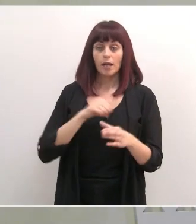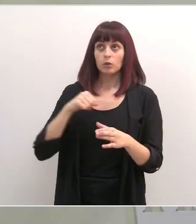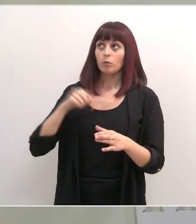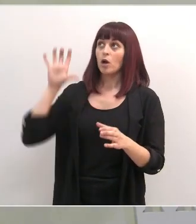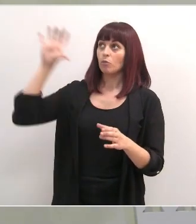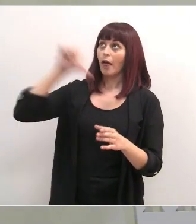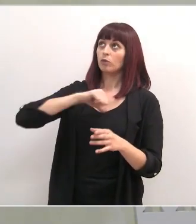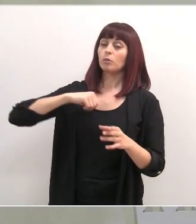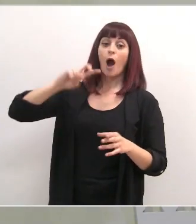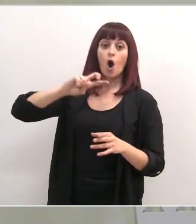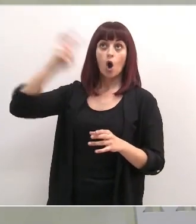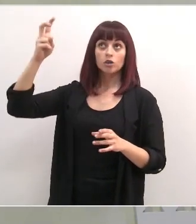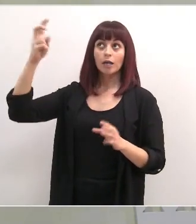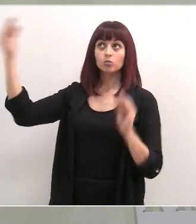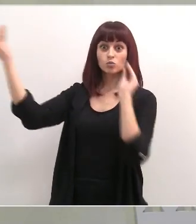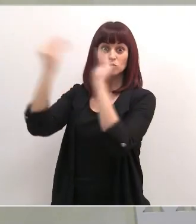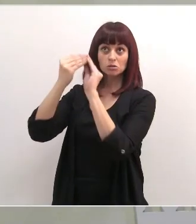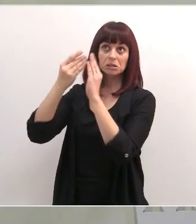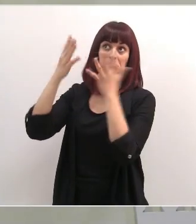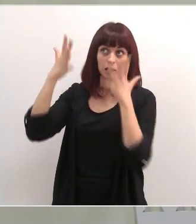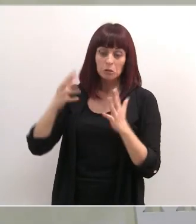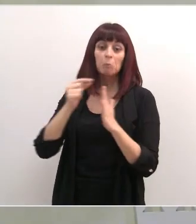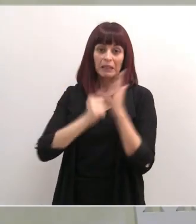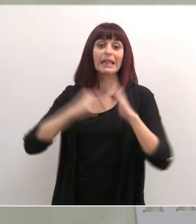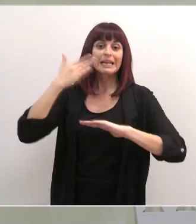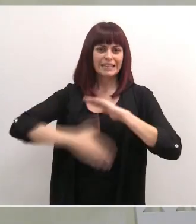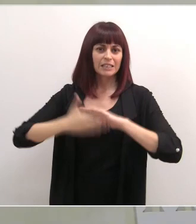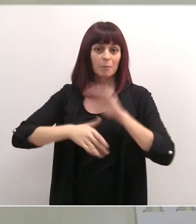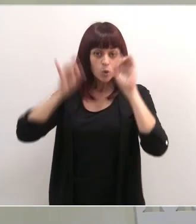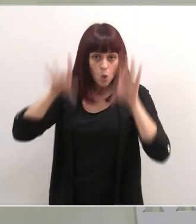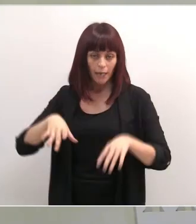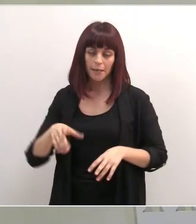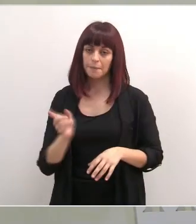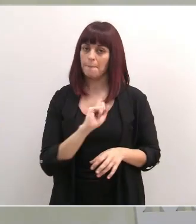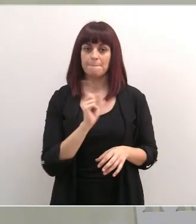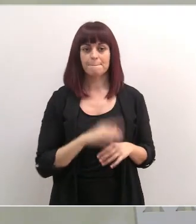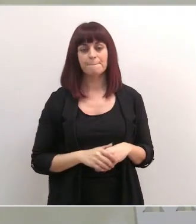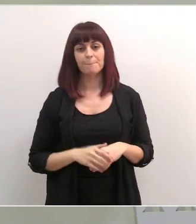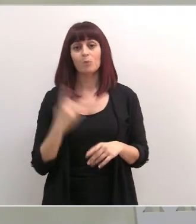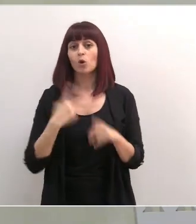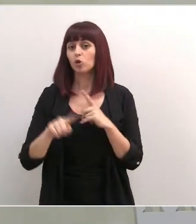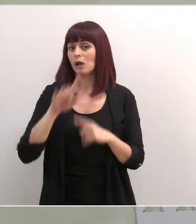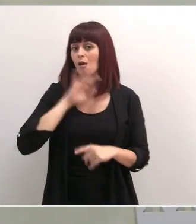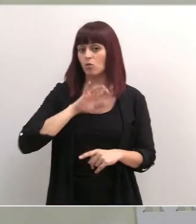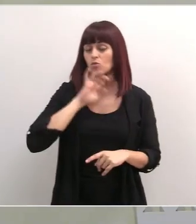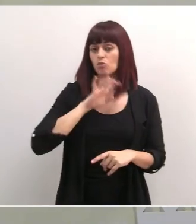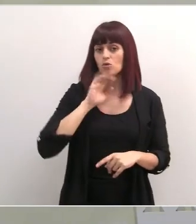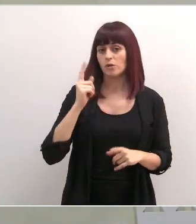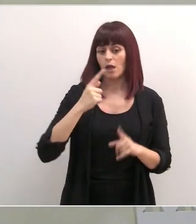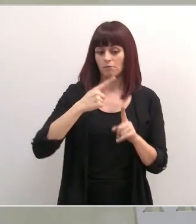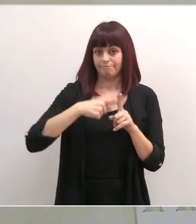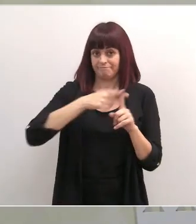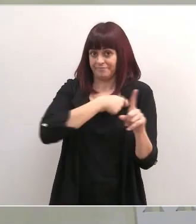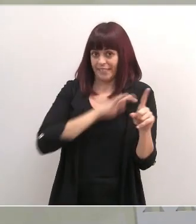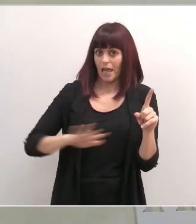incidencia y estamos adoptando medidas más o menos restrictivas, ¿no? Y eso es la paradoja que está pasando ahora mismo a nivel nacional